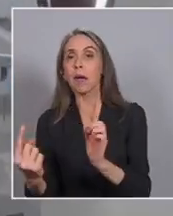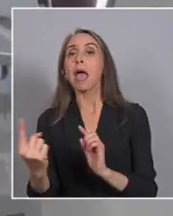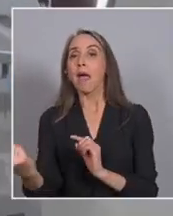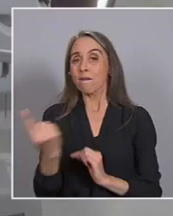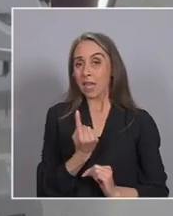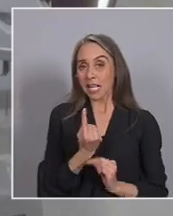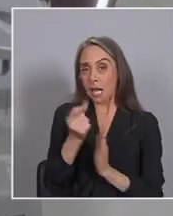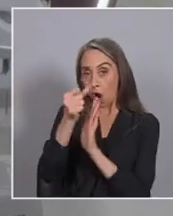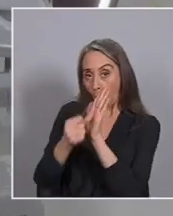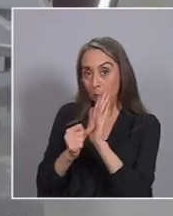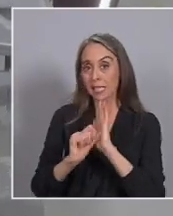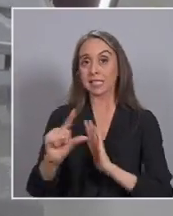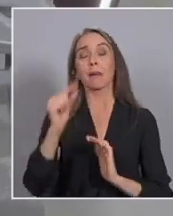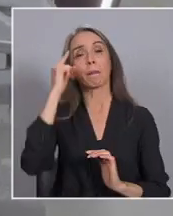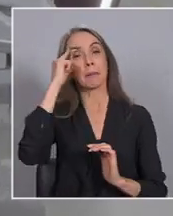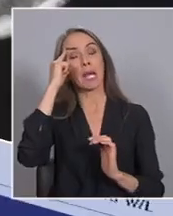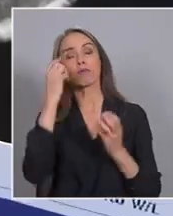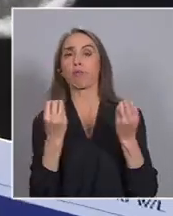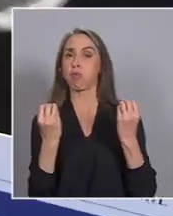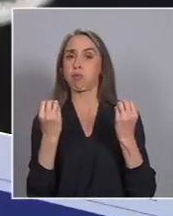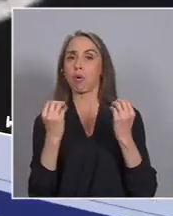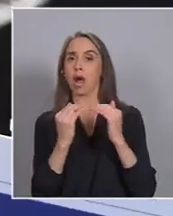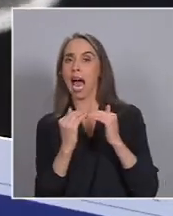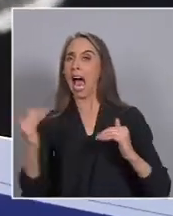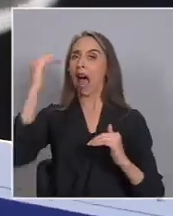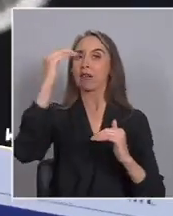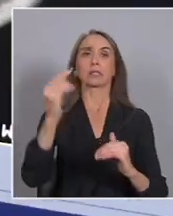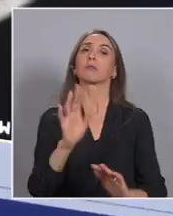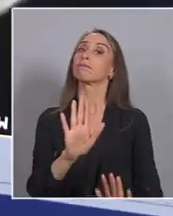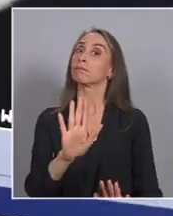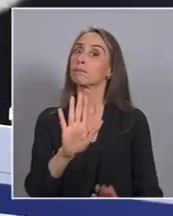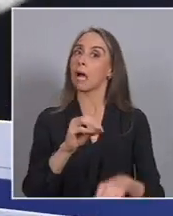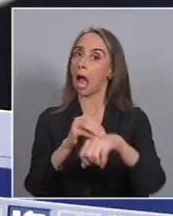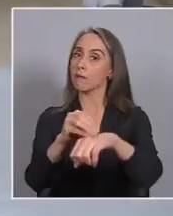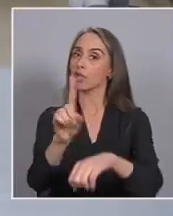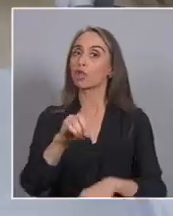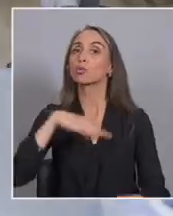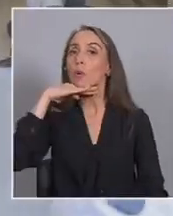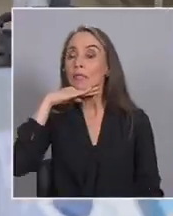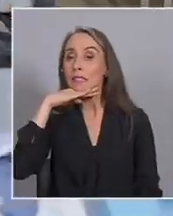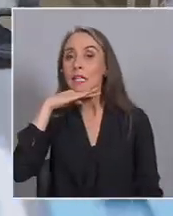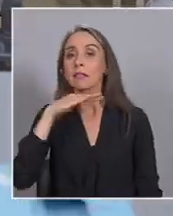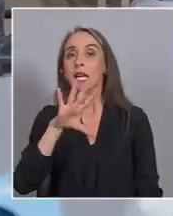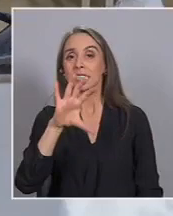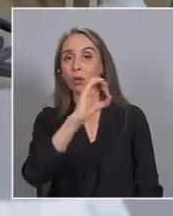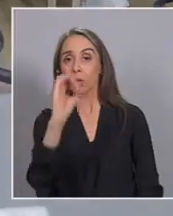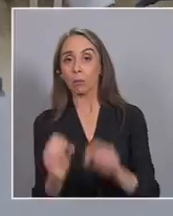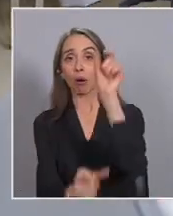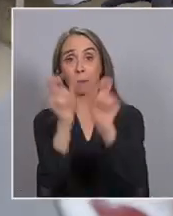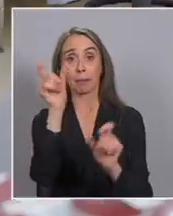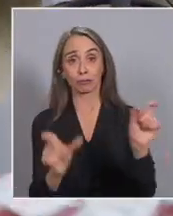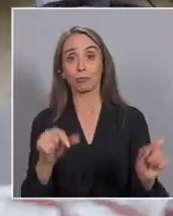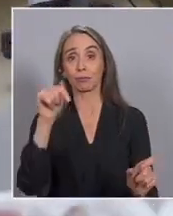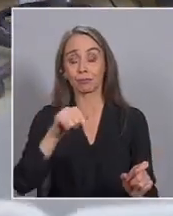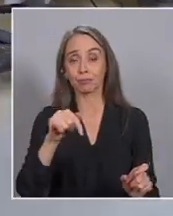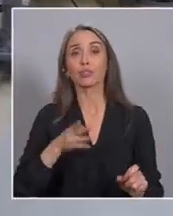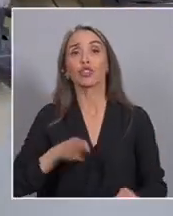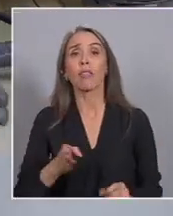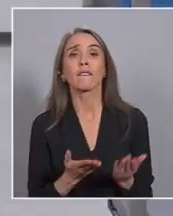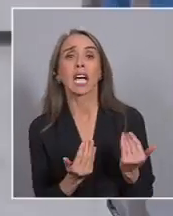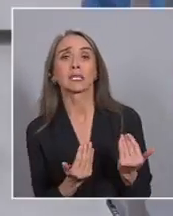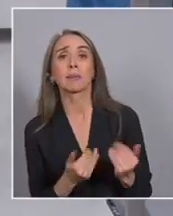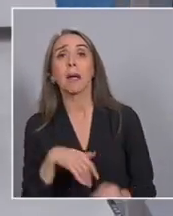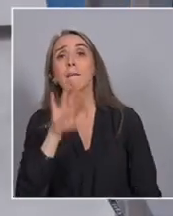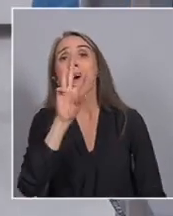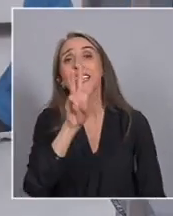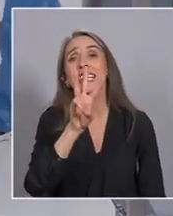Esto suena como un gran avance, pero no es suficiente. La mitad de las personas hoy aún debe esperar más